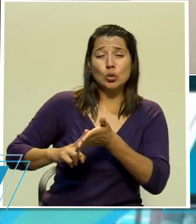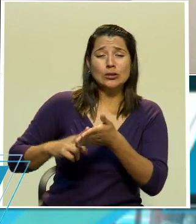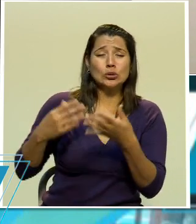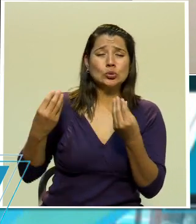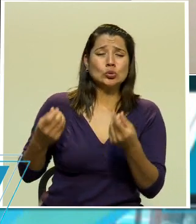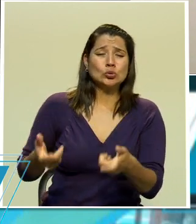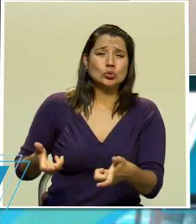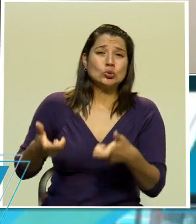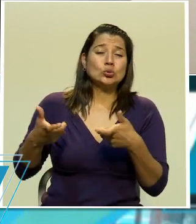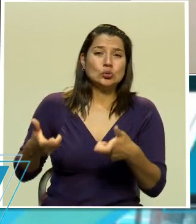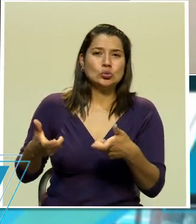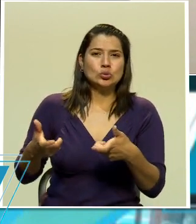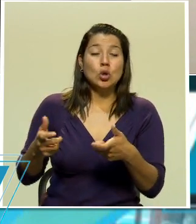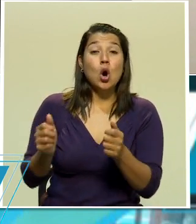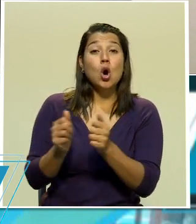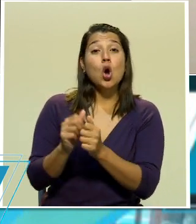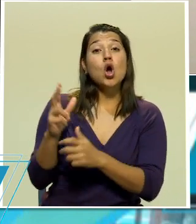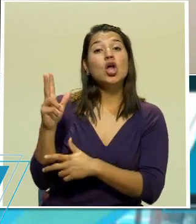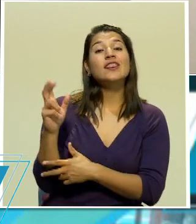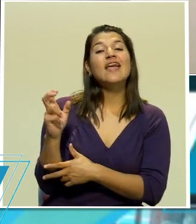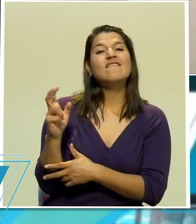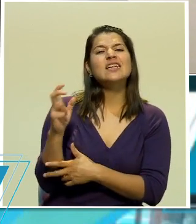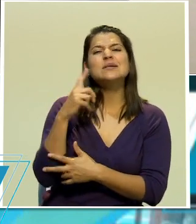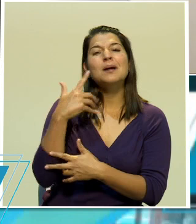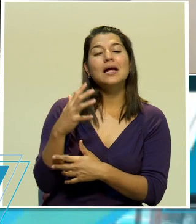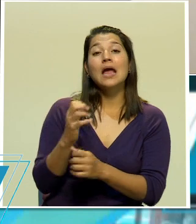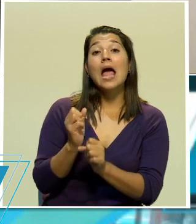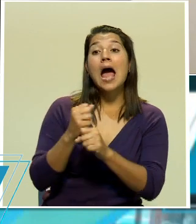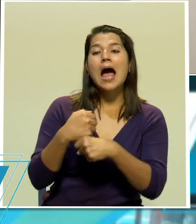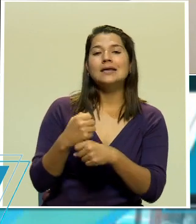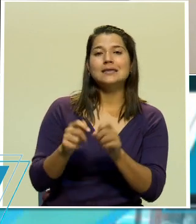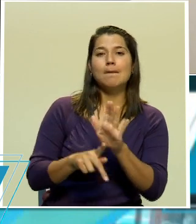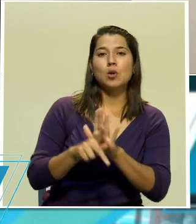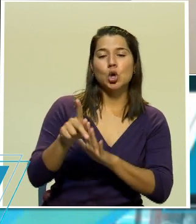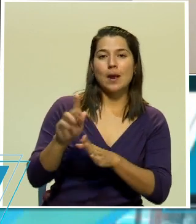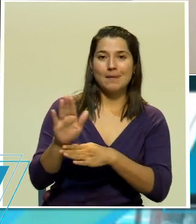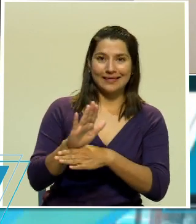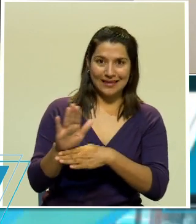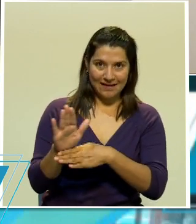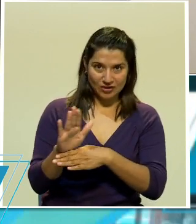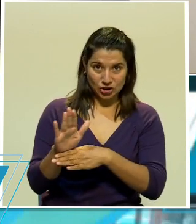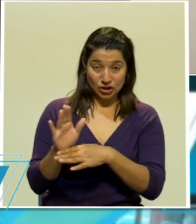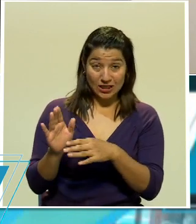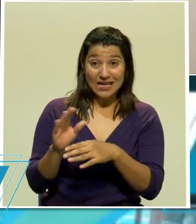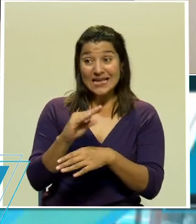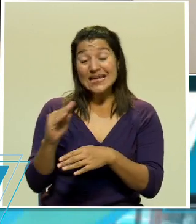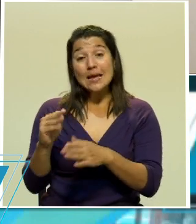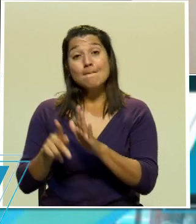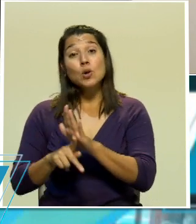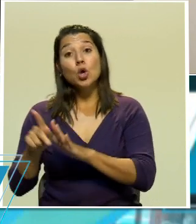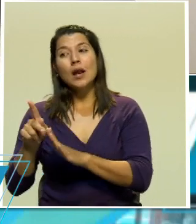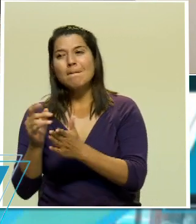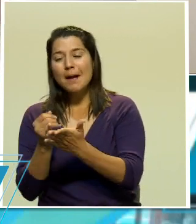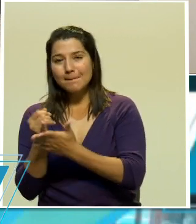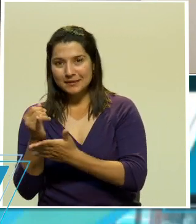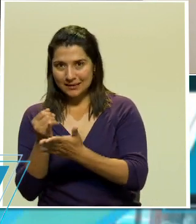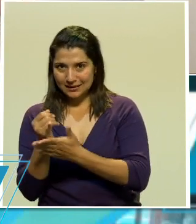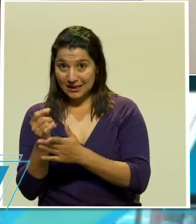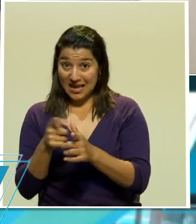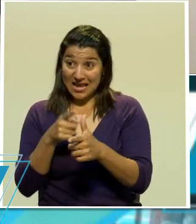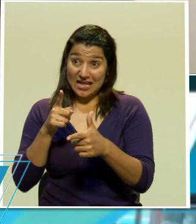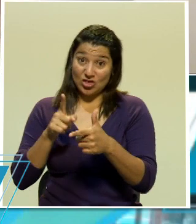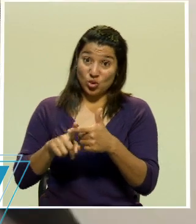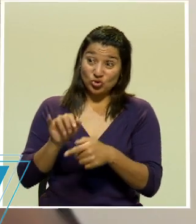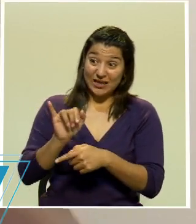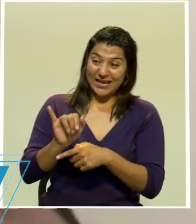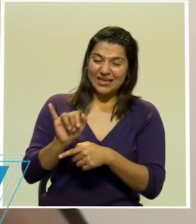dólares con Netflix para producir documentales y programas de televisión. Y eso posiblemente lo van a utilizar para seguir